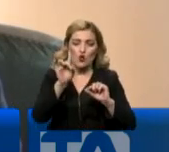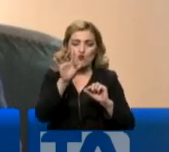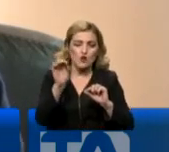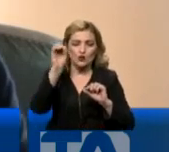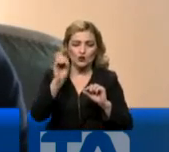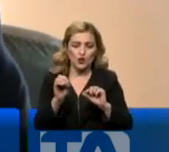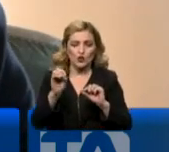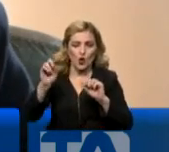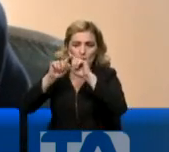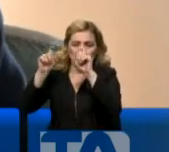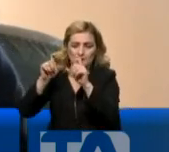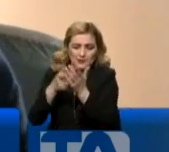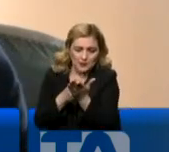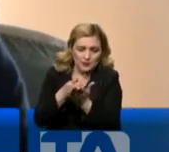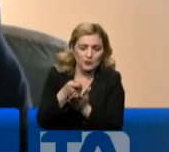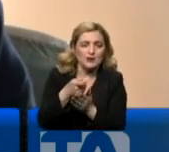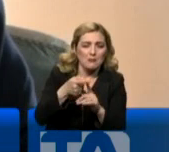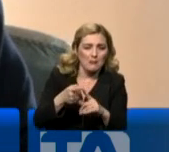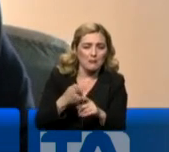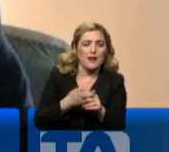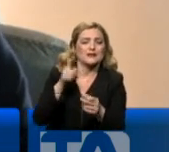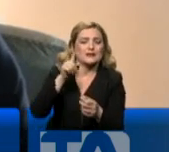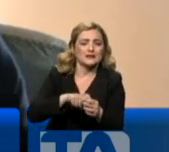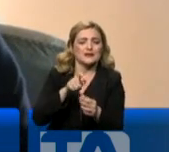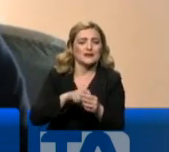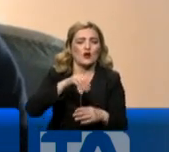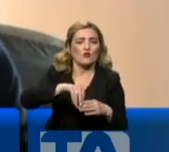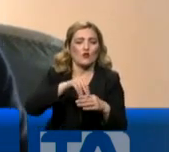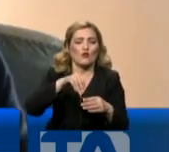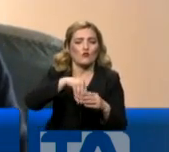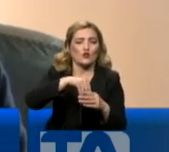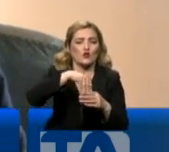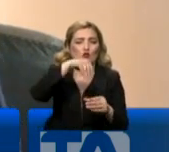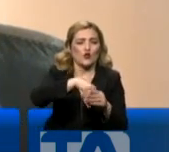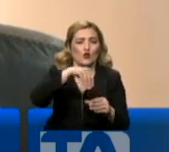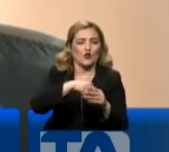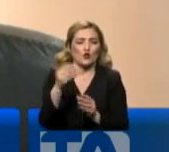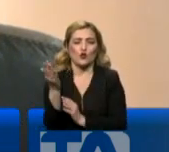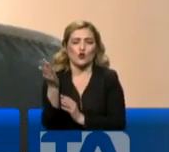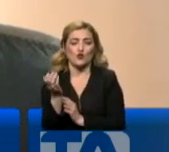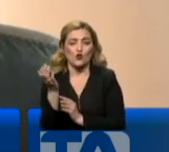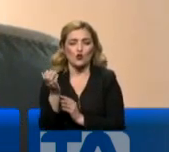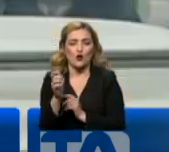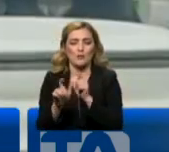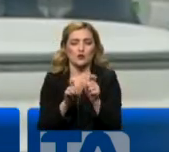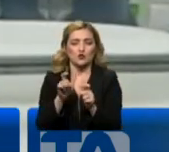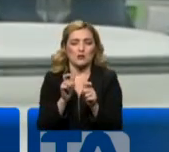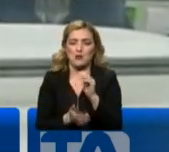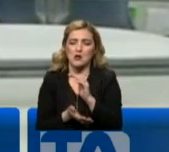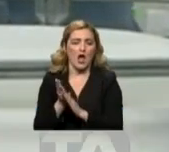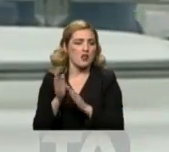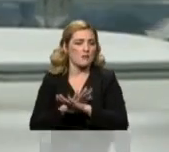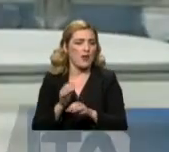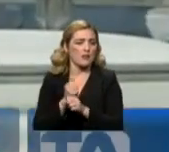aporte patronal y este punto porcentual pueda ir a un fondo de ahorro para la jubilación, para el retiro de la persona. Otra